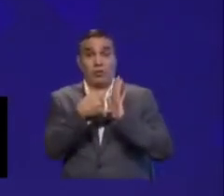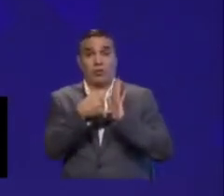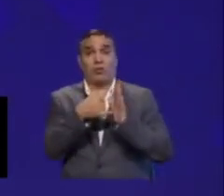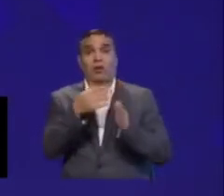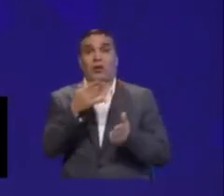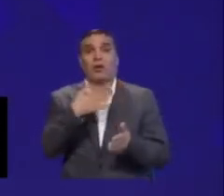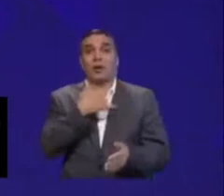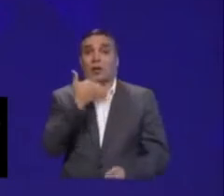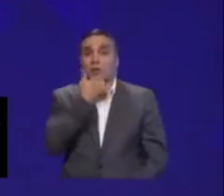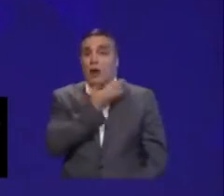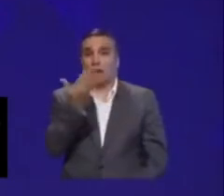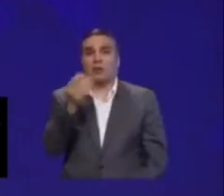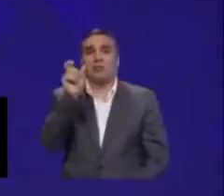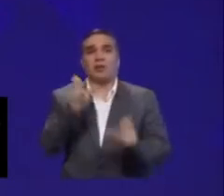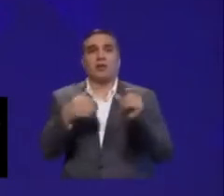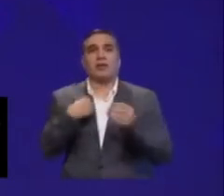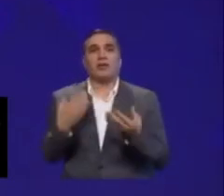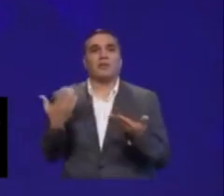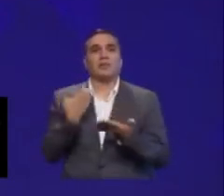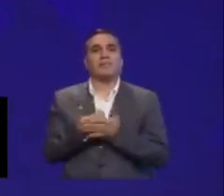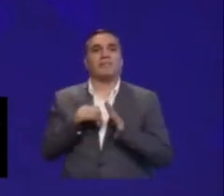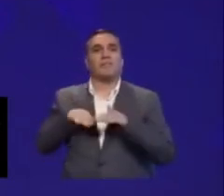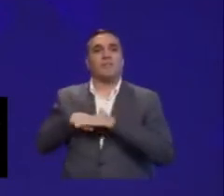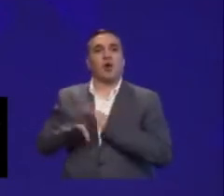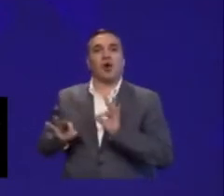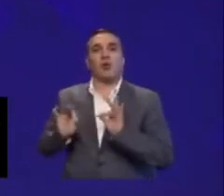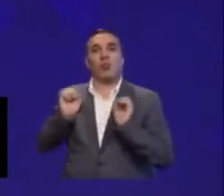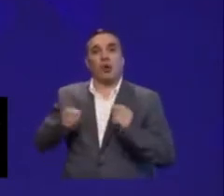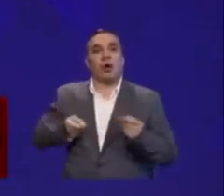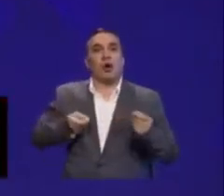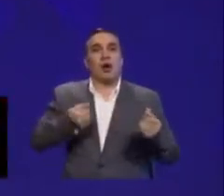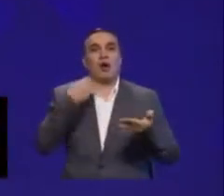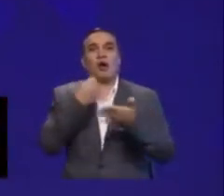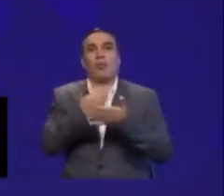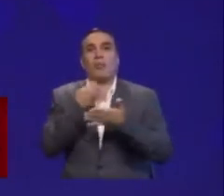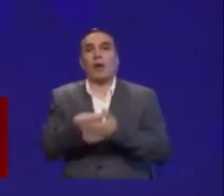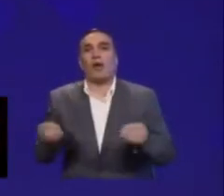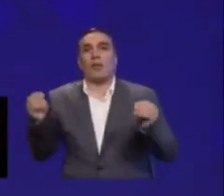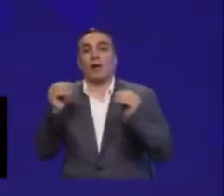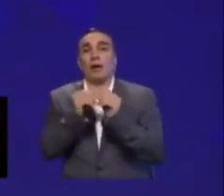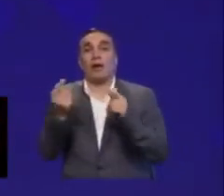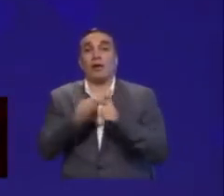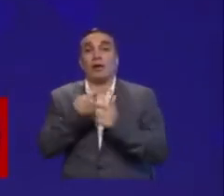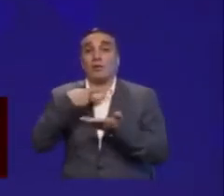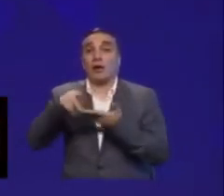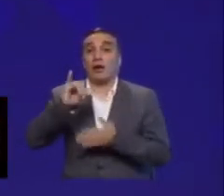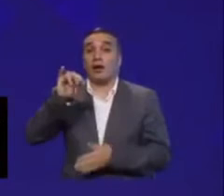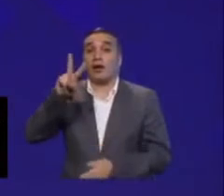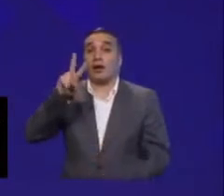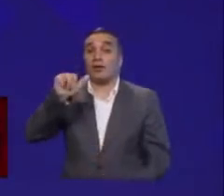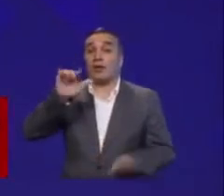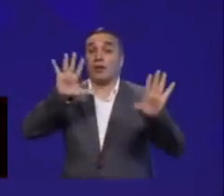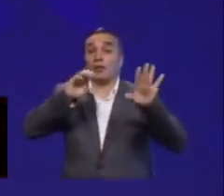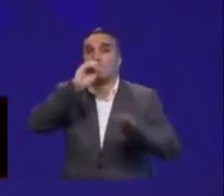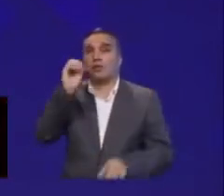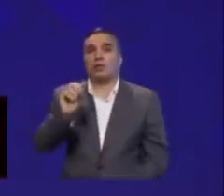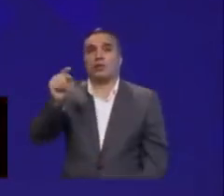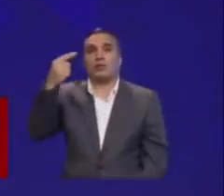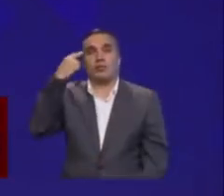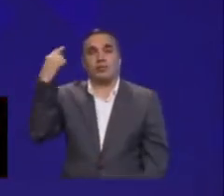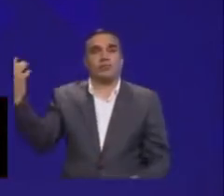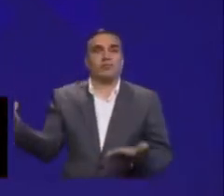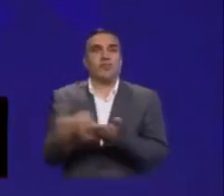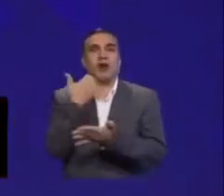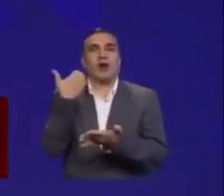injusto, el pueblo va a tener mayor capacidad de consumo, va a comprar más. Y a través del pago del IVA, que estará en el 10%, el gobierno va a tener